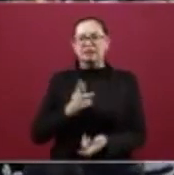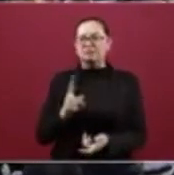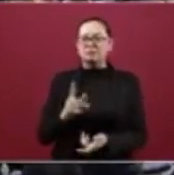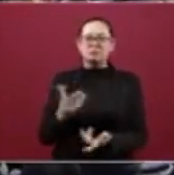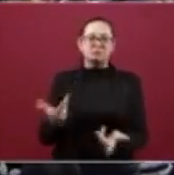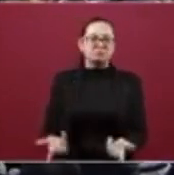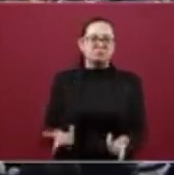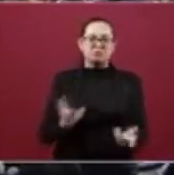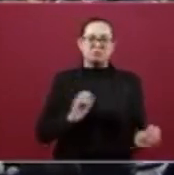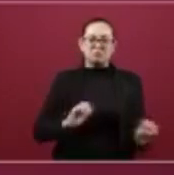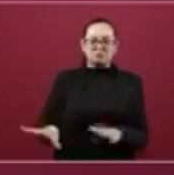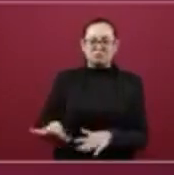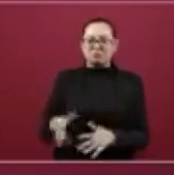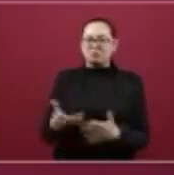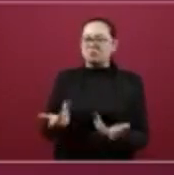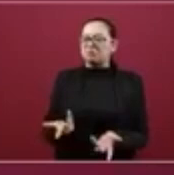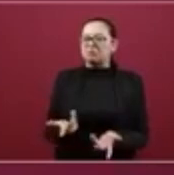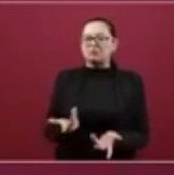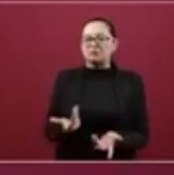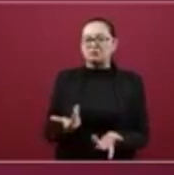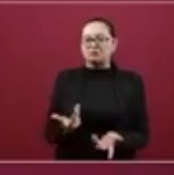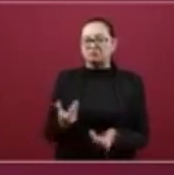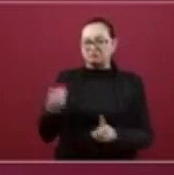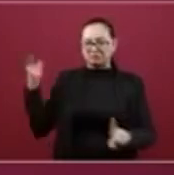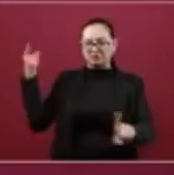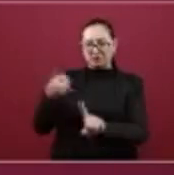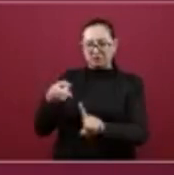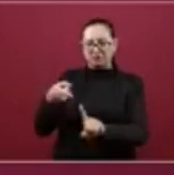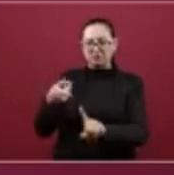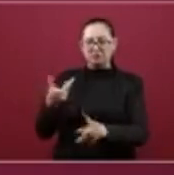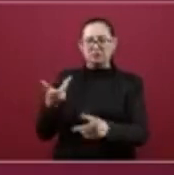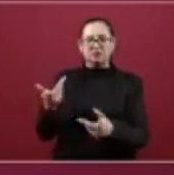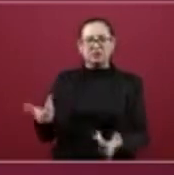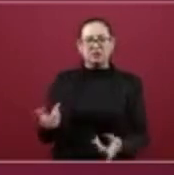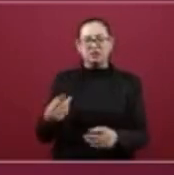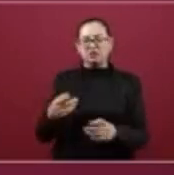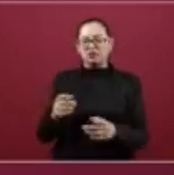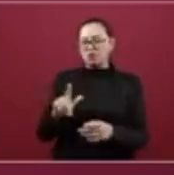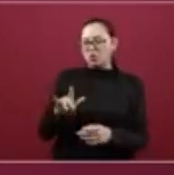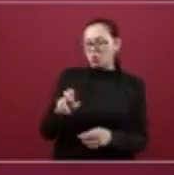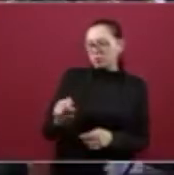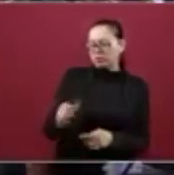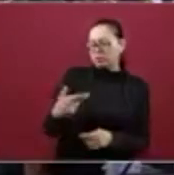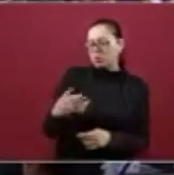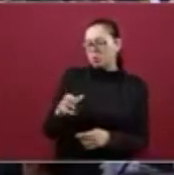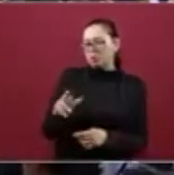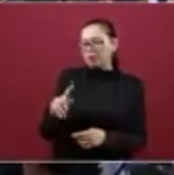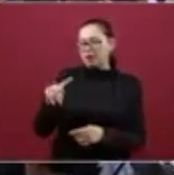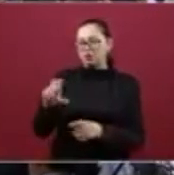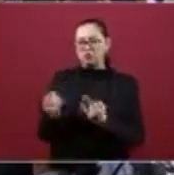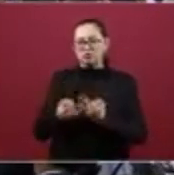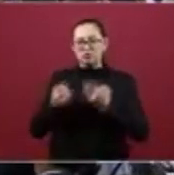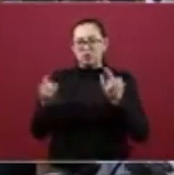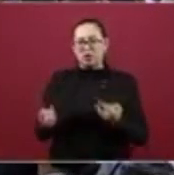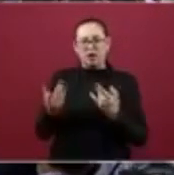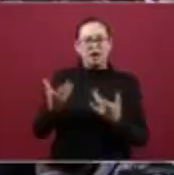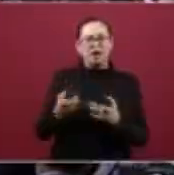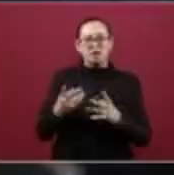preguntarle qué hacer en estos casos, especialmente de Luis Humberto y en estos casos de